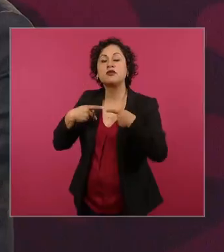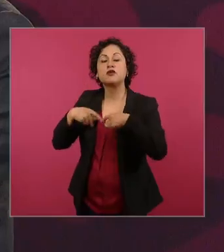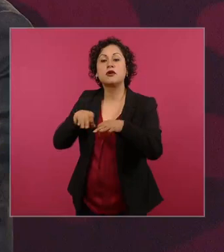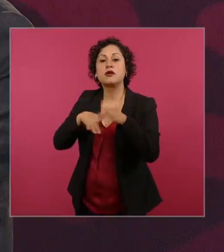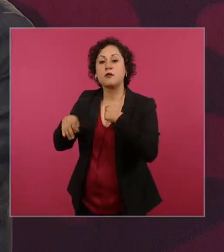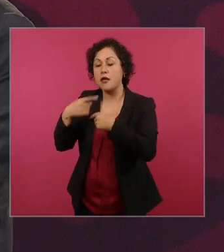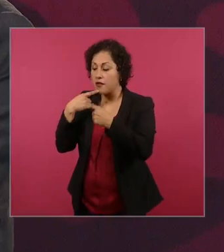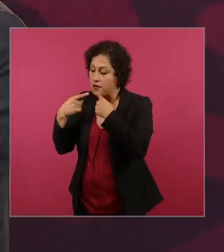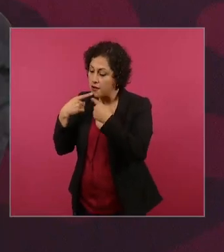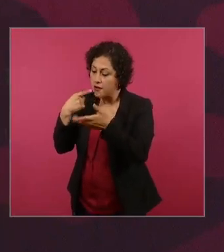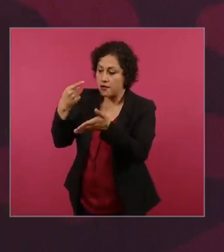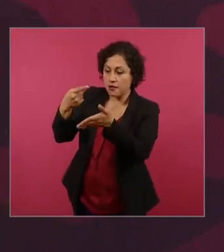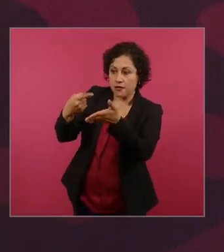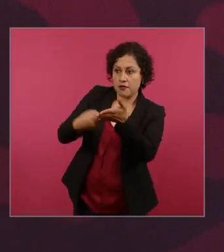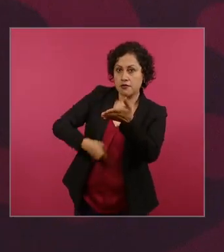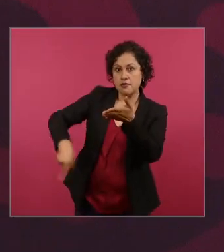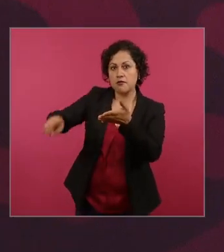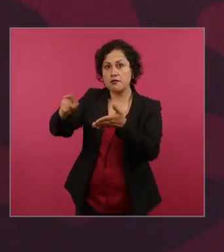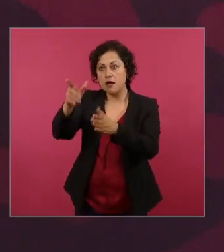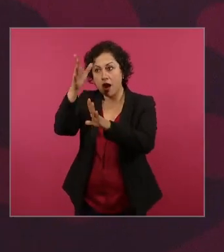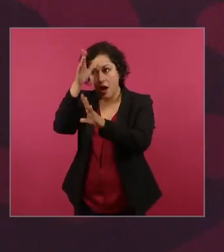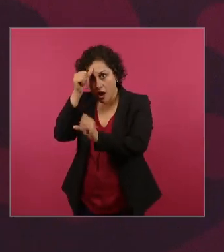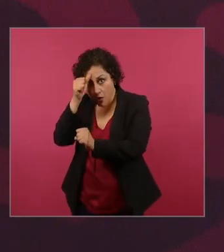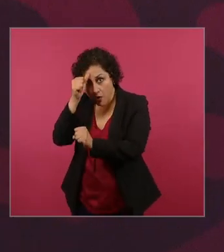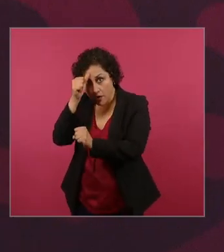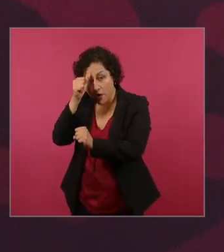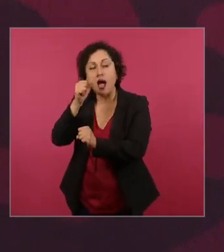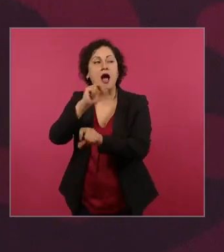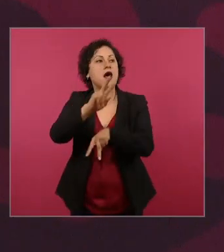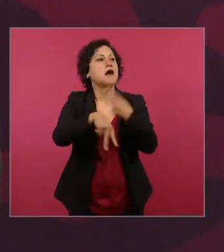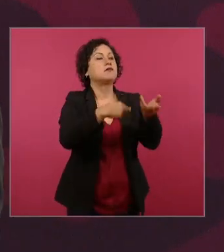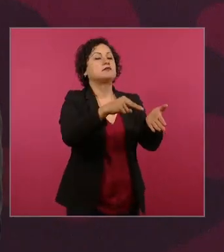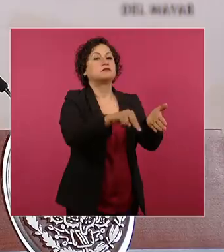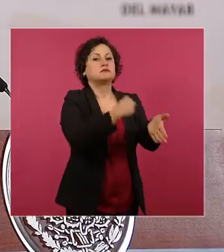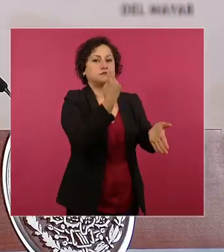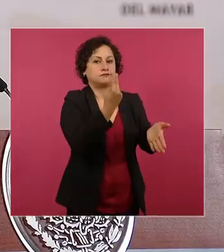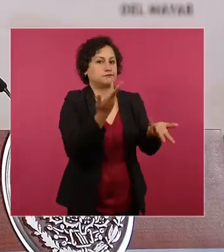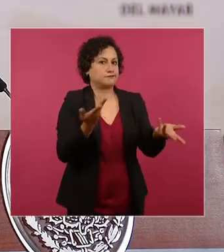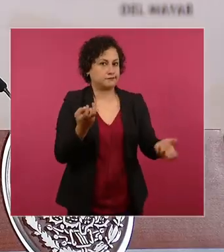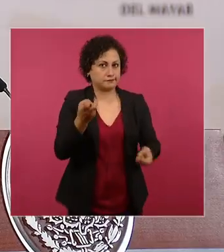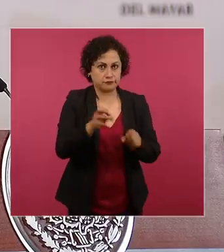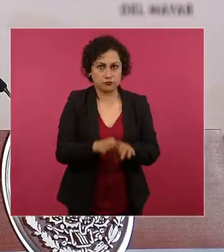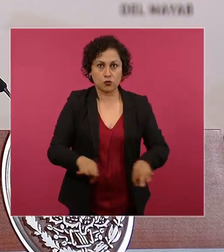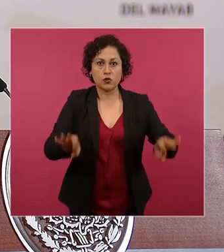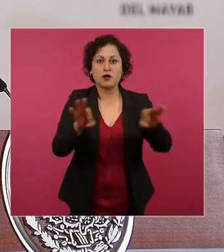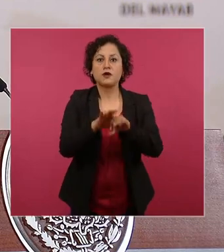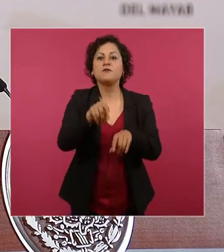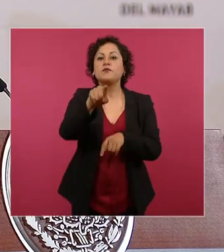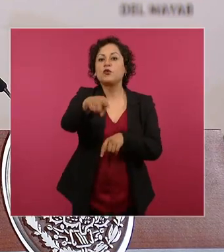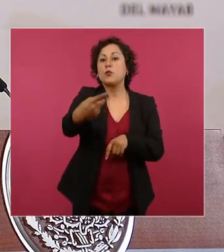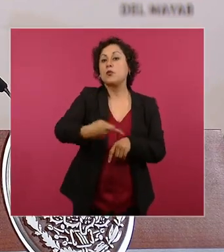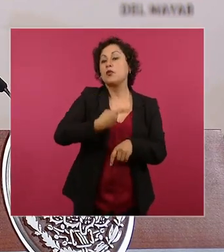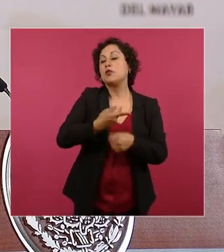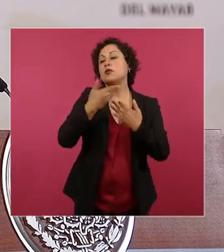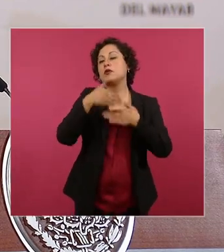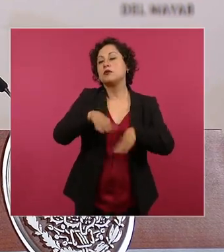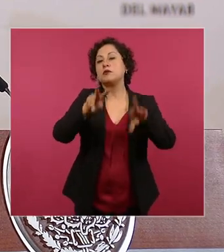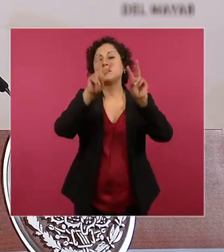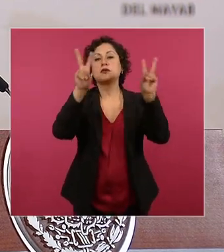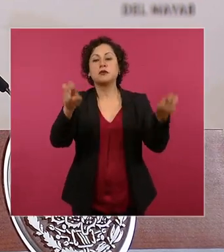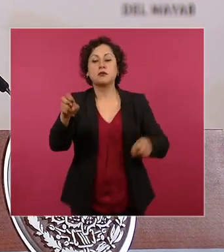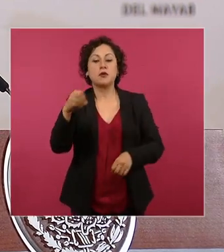Son cosas muy importantes. Entonces, me preguntas sobre Oaxaca, si tienes todo ese material,